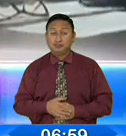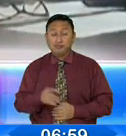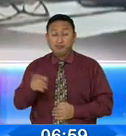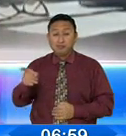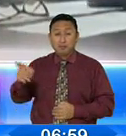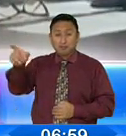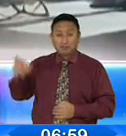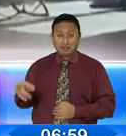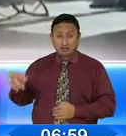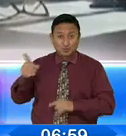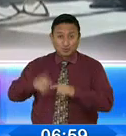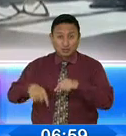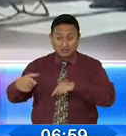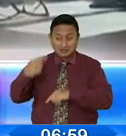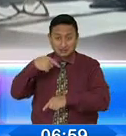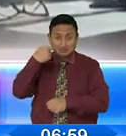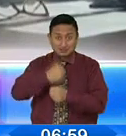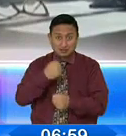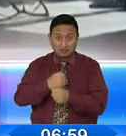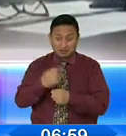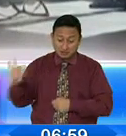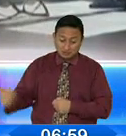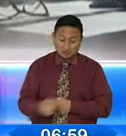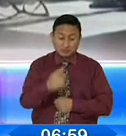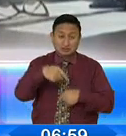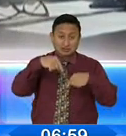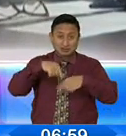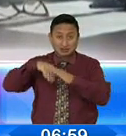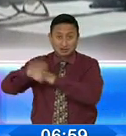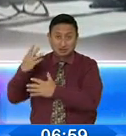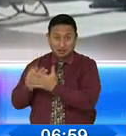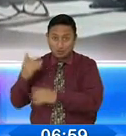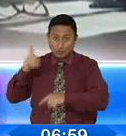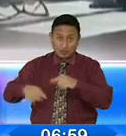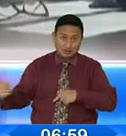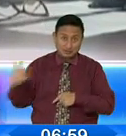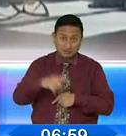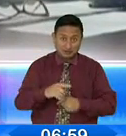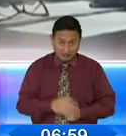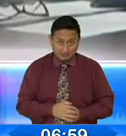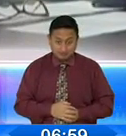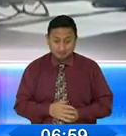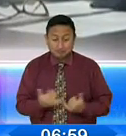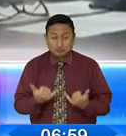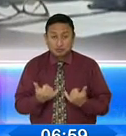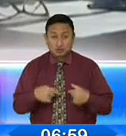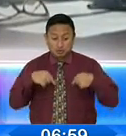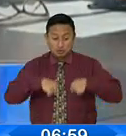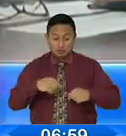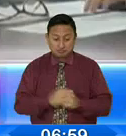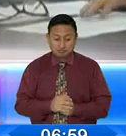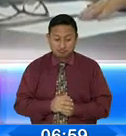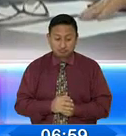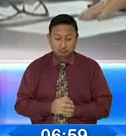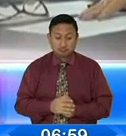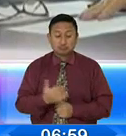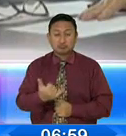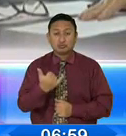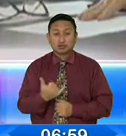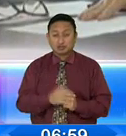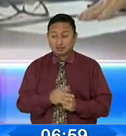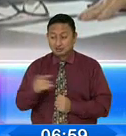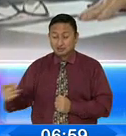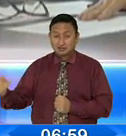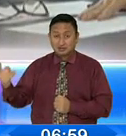del pueblo de ejercer funciones desde la cárcel, hemos procedido a declarar la